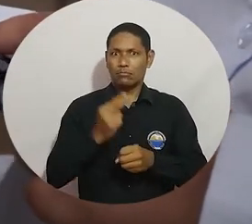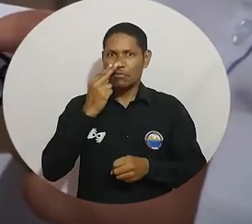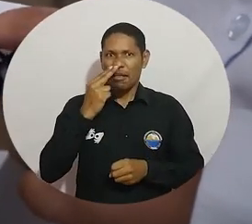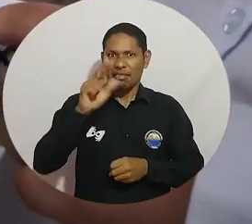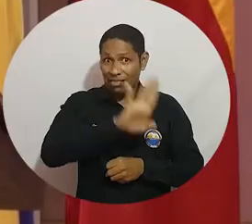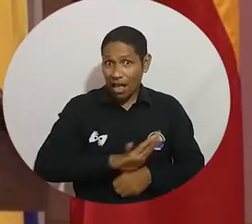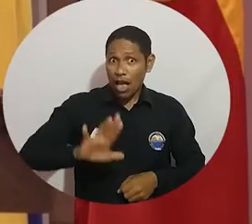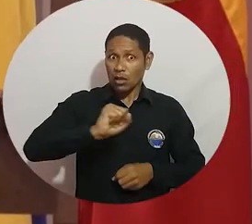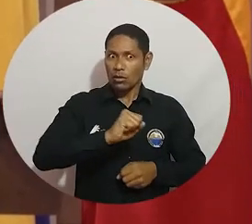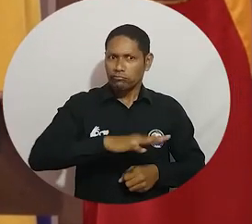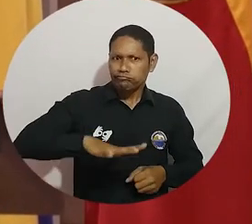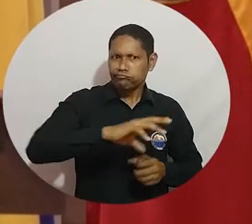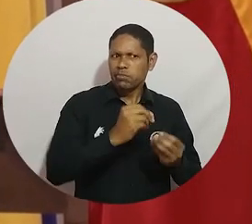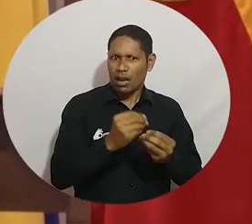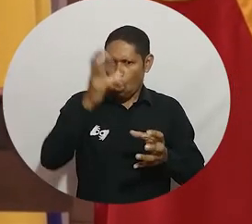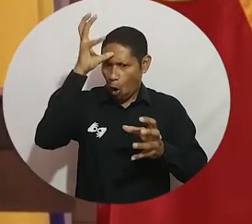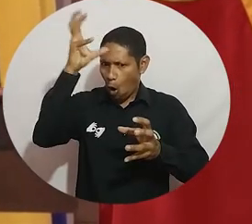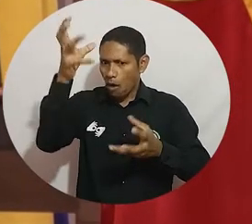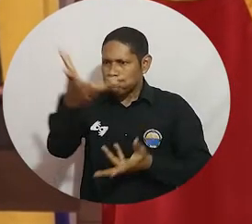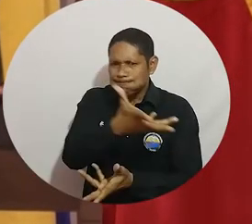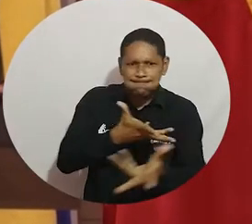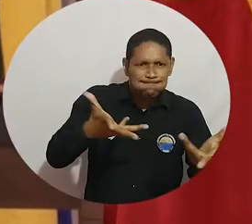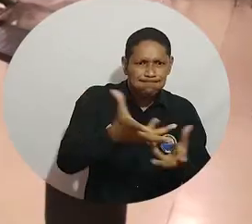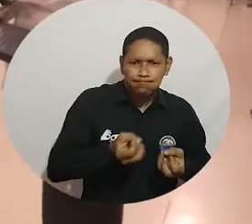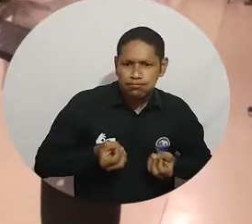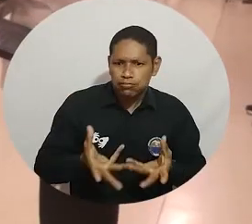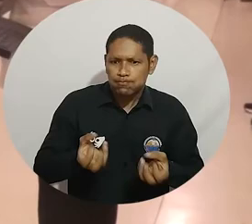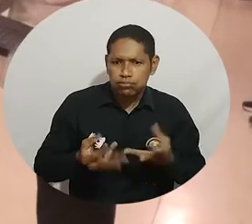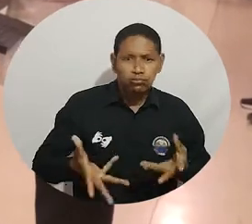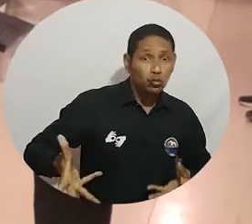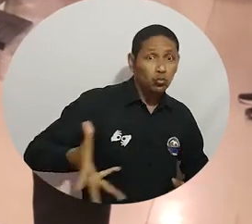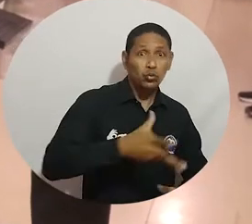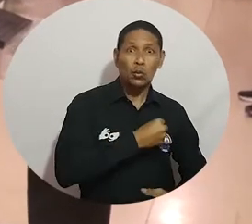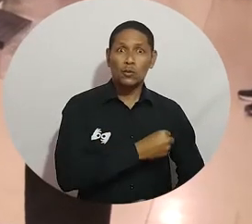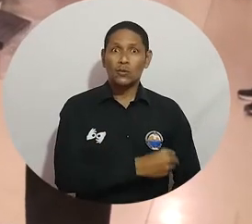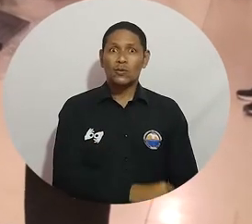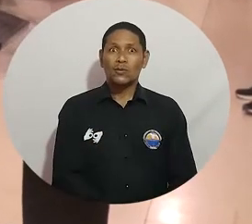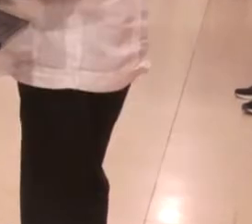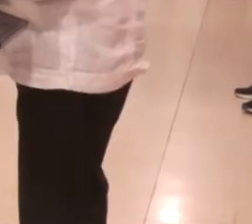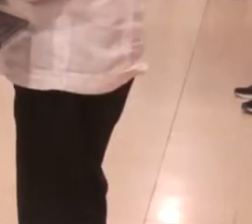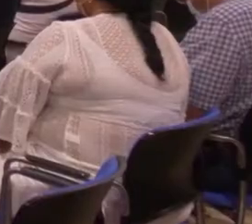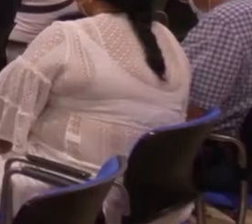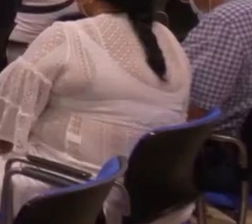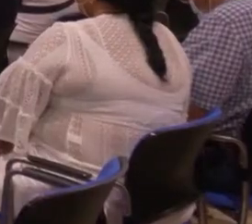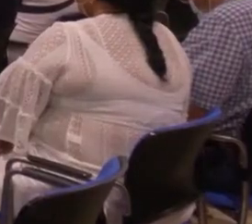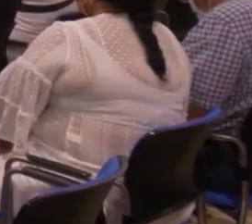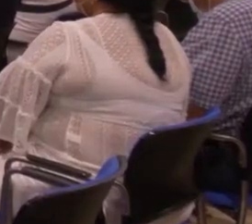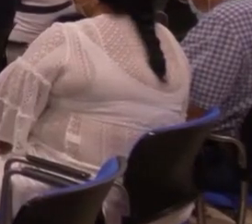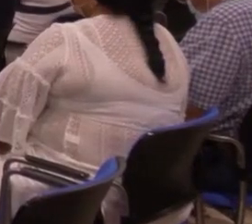y nacional para hacer del conocimiento un patrimonio de todos.